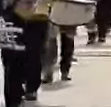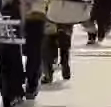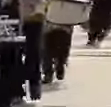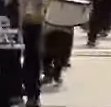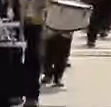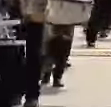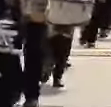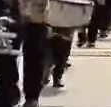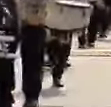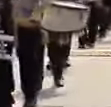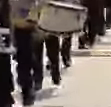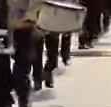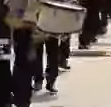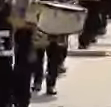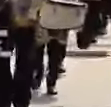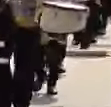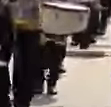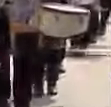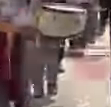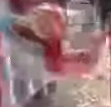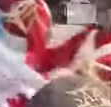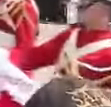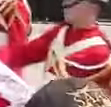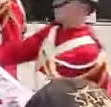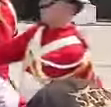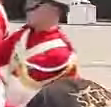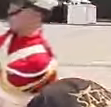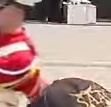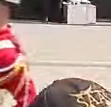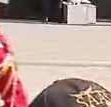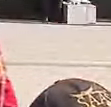damos la bienvenida ahora al Liceo Canadiense.